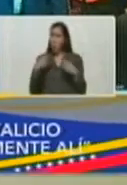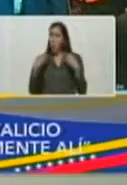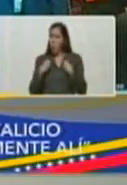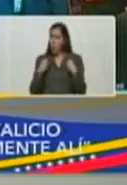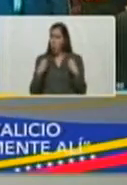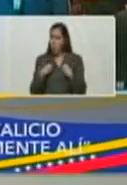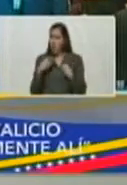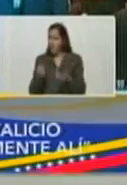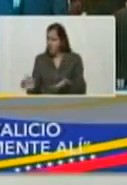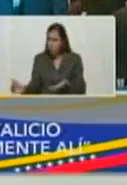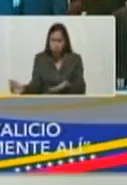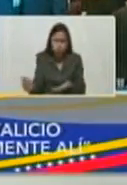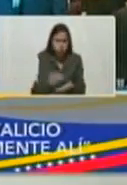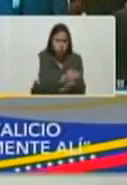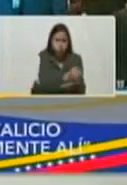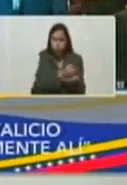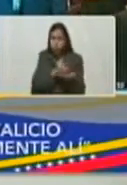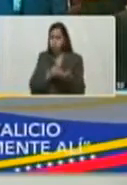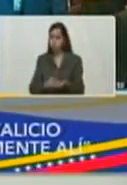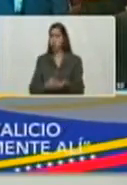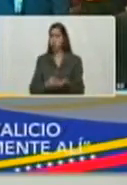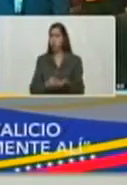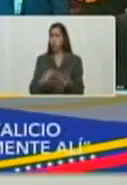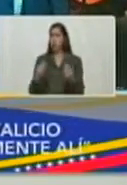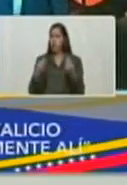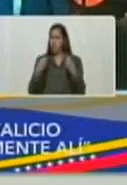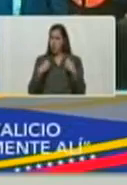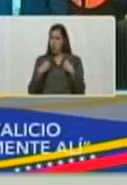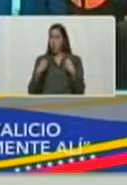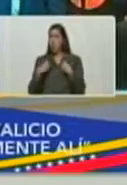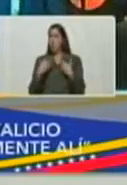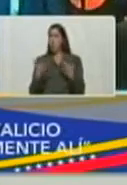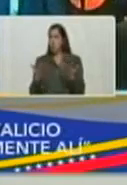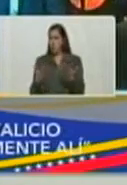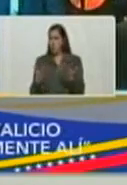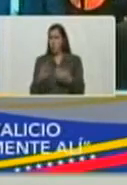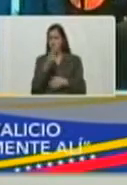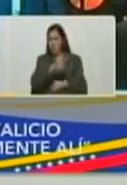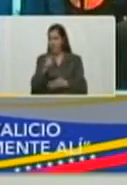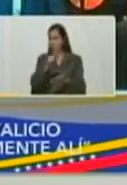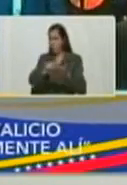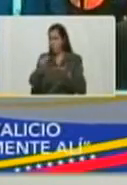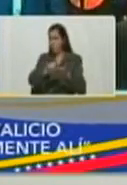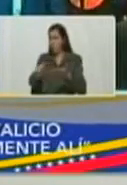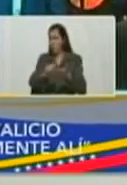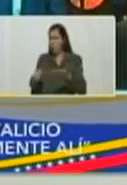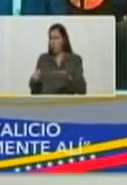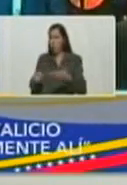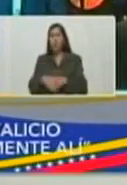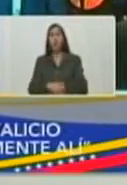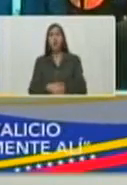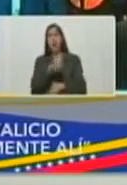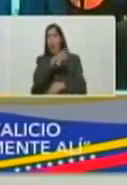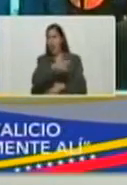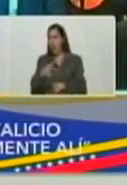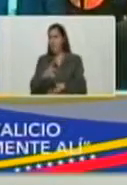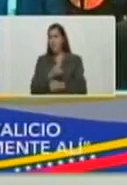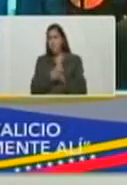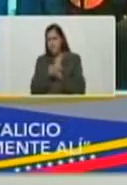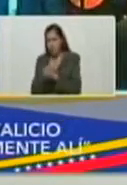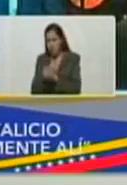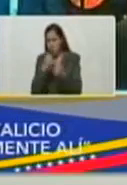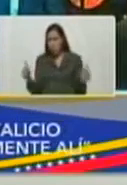existen, estando vivos sus biógrafos y tanta gente que lo amó y vivió